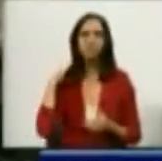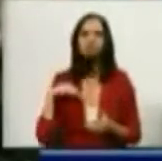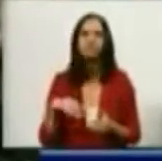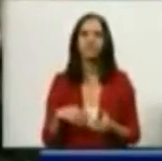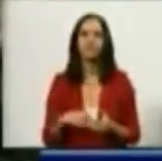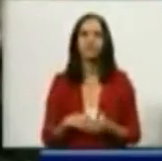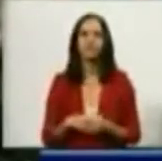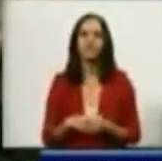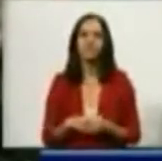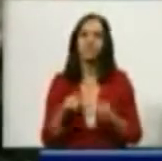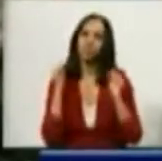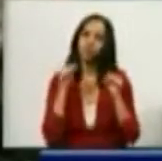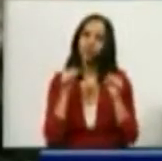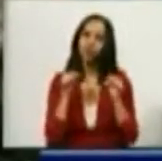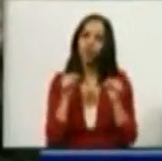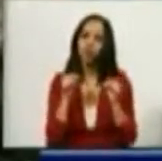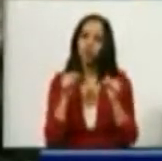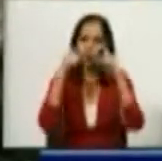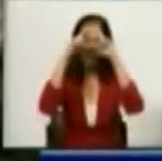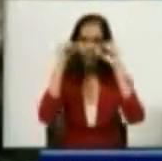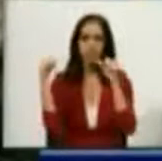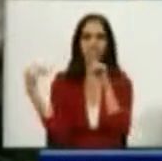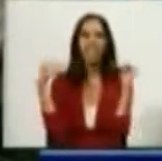su profesión es terrorista